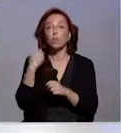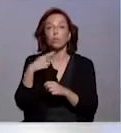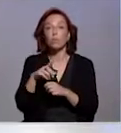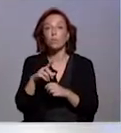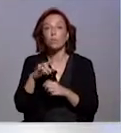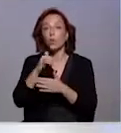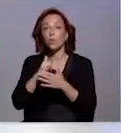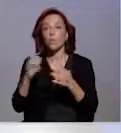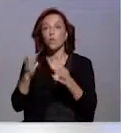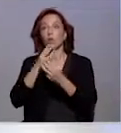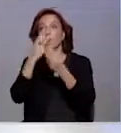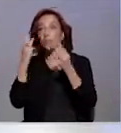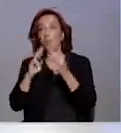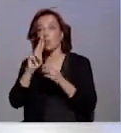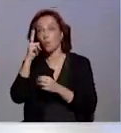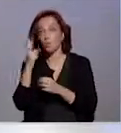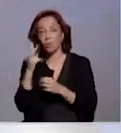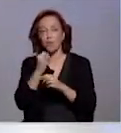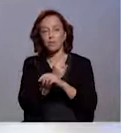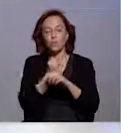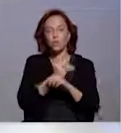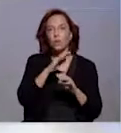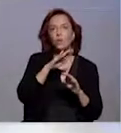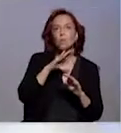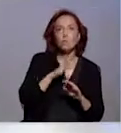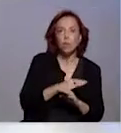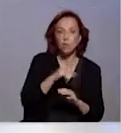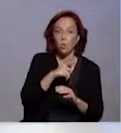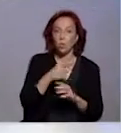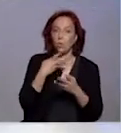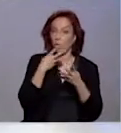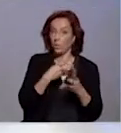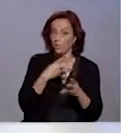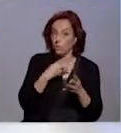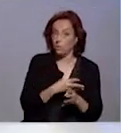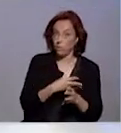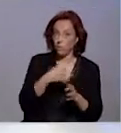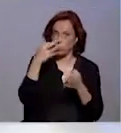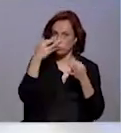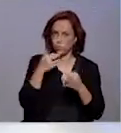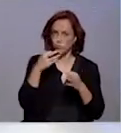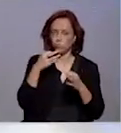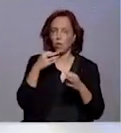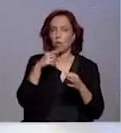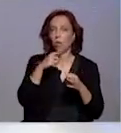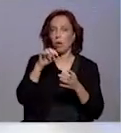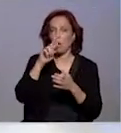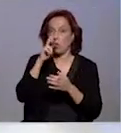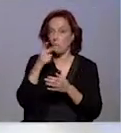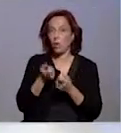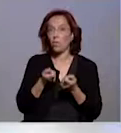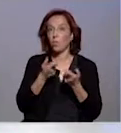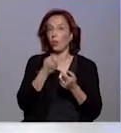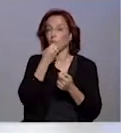en el promedio general del uruguay entonces ahí es donde hay desafíos particulares para nuestro país en cuanto a generar